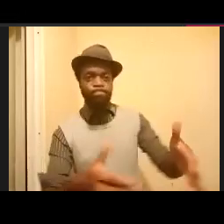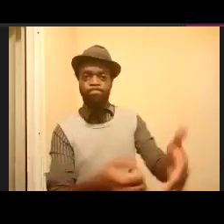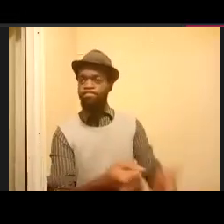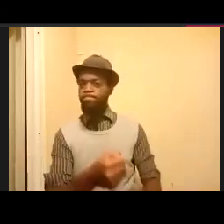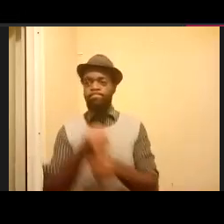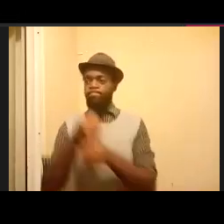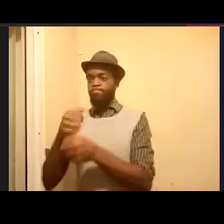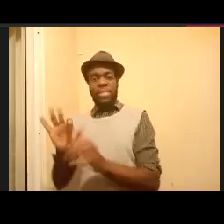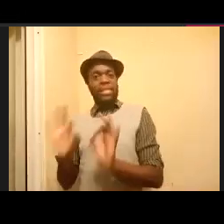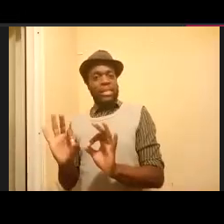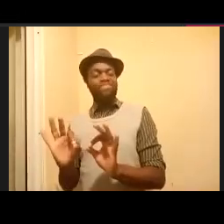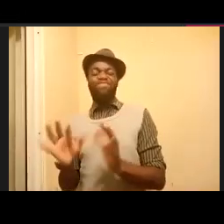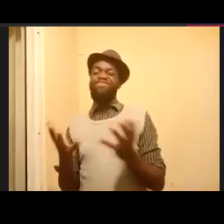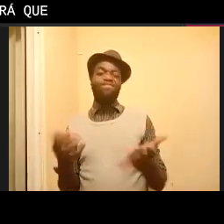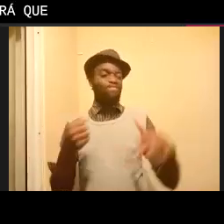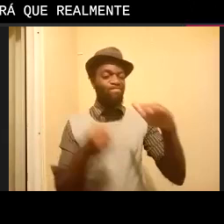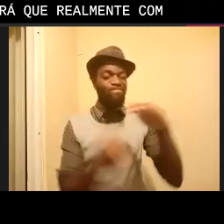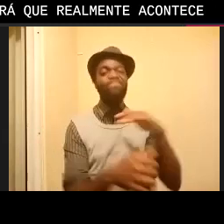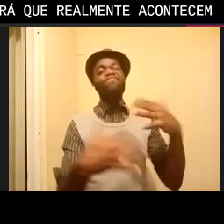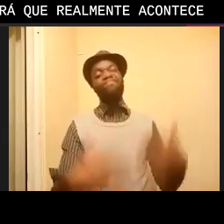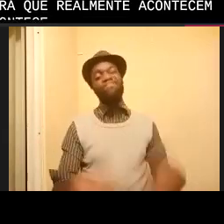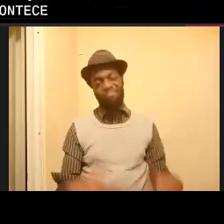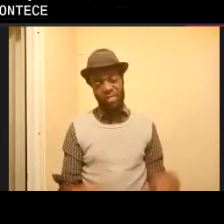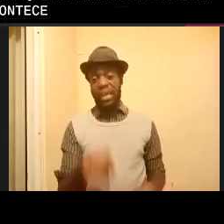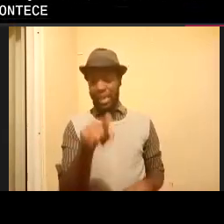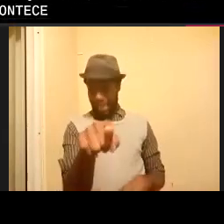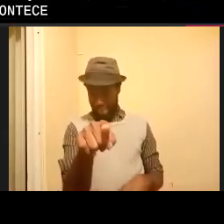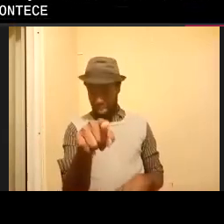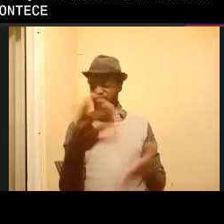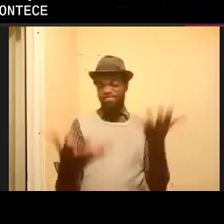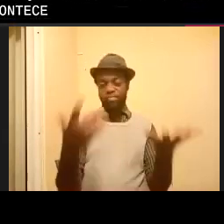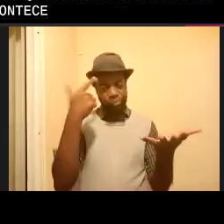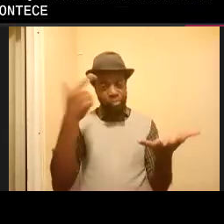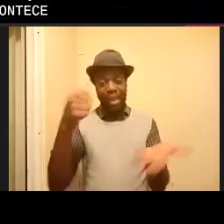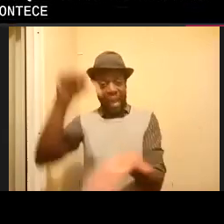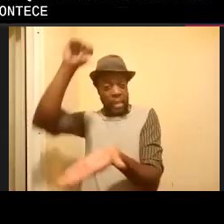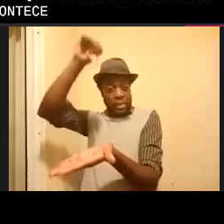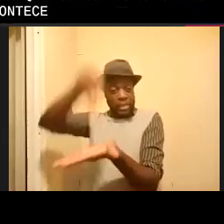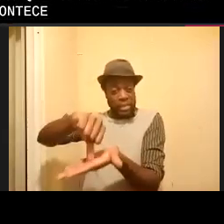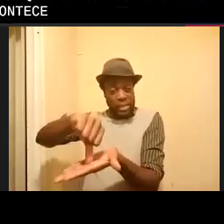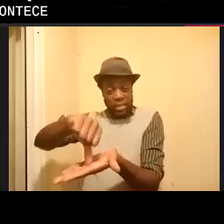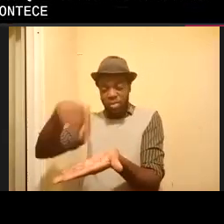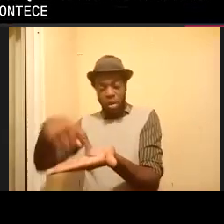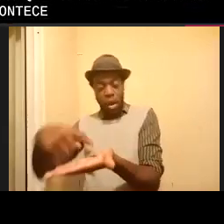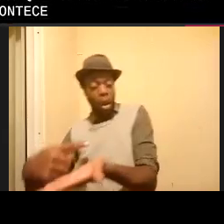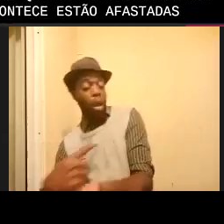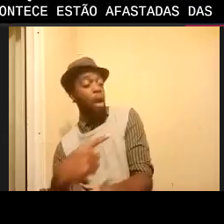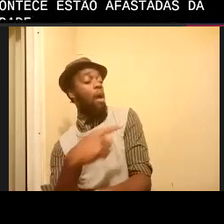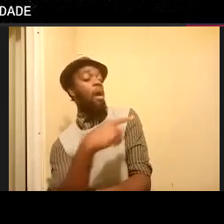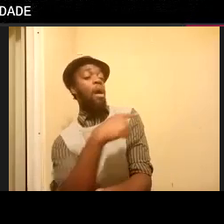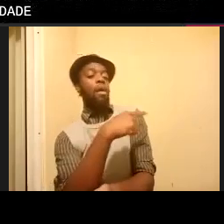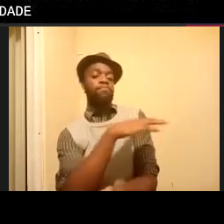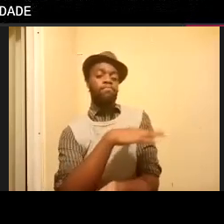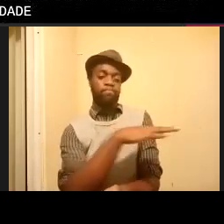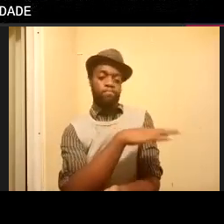dan muchísimo en zonas alejadas de la ciudad y aunque sucedan también en la